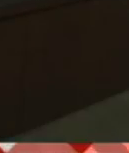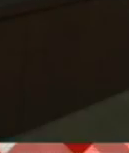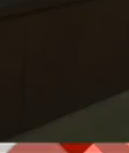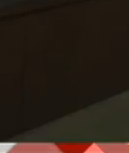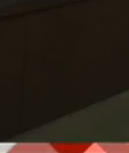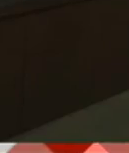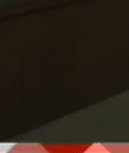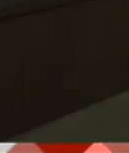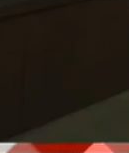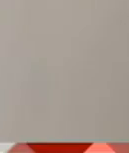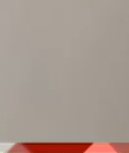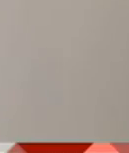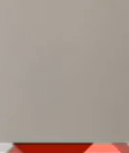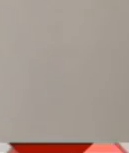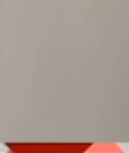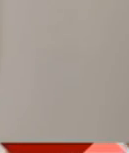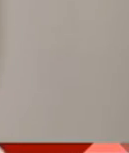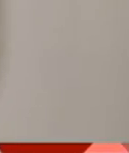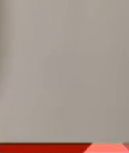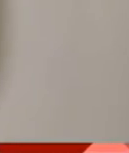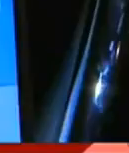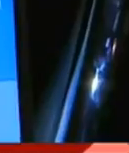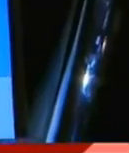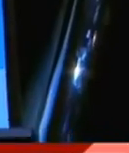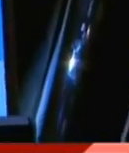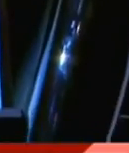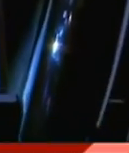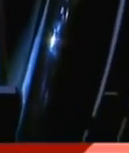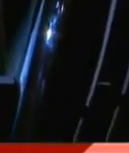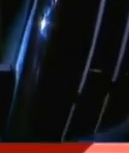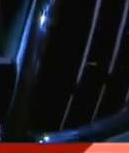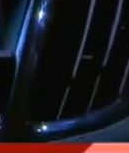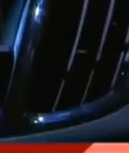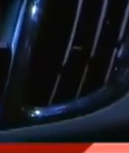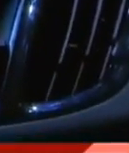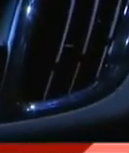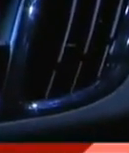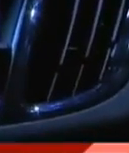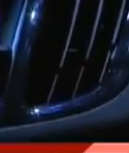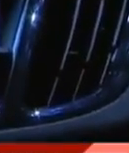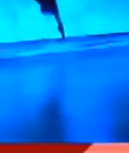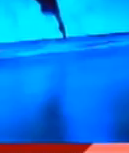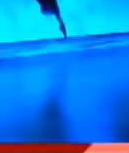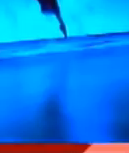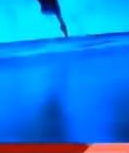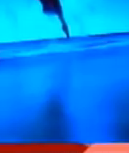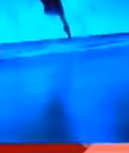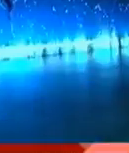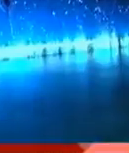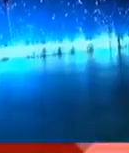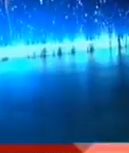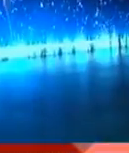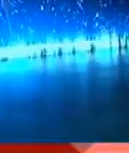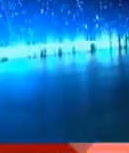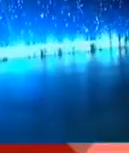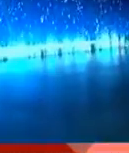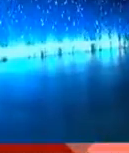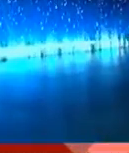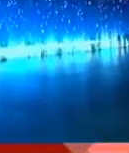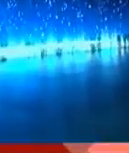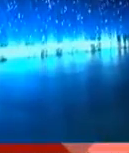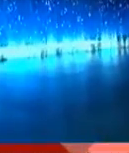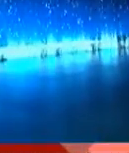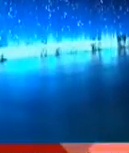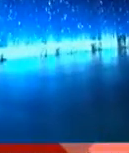estarán presentes y tendrán que hacer frente a las críticas por la información que se ha dado a conocer sobre el fallo en sus